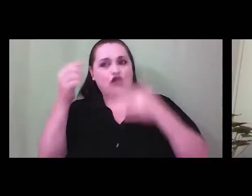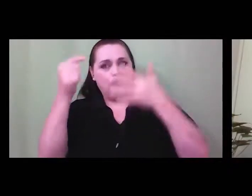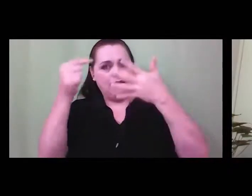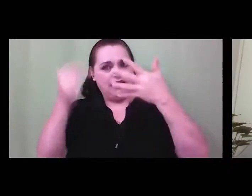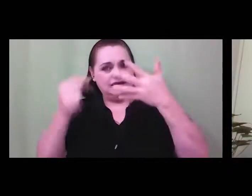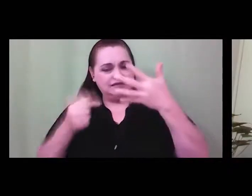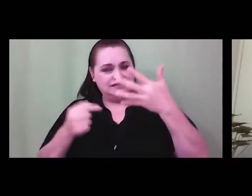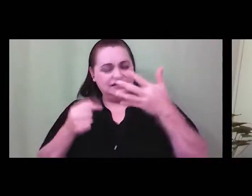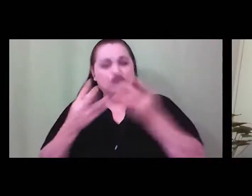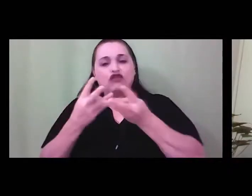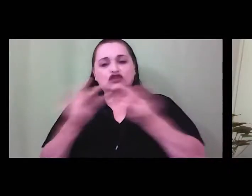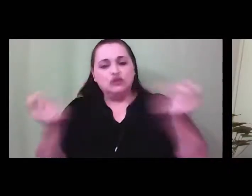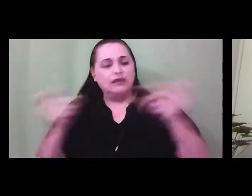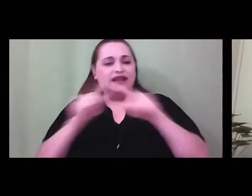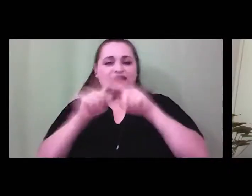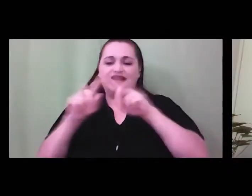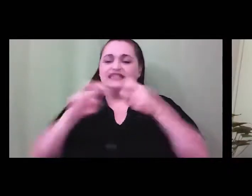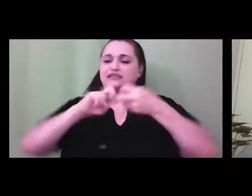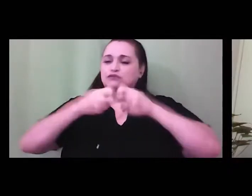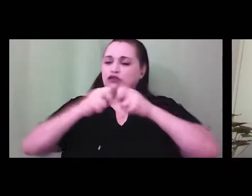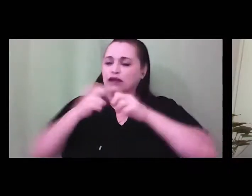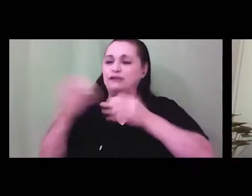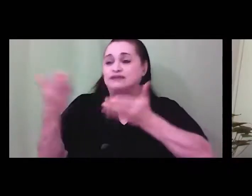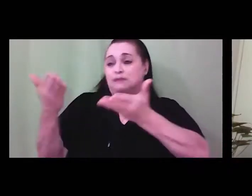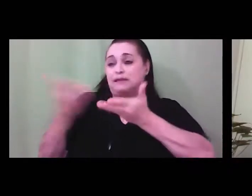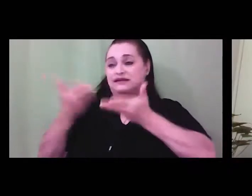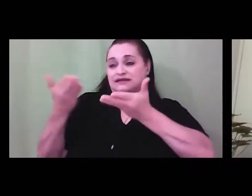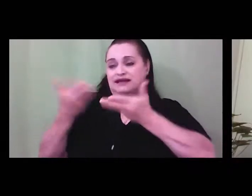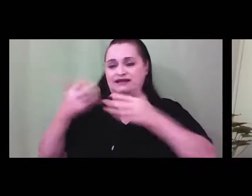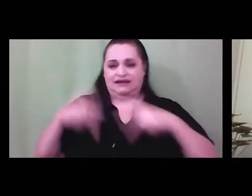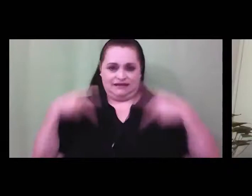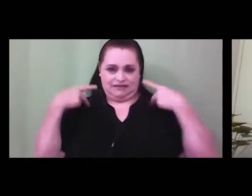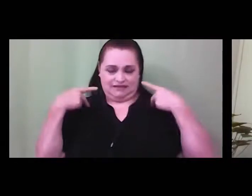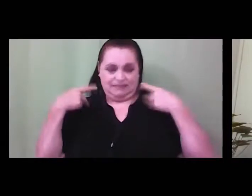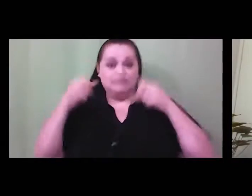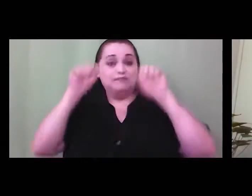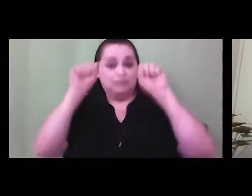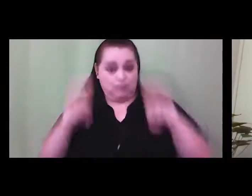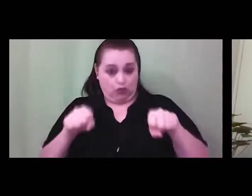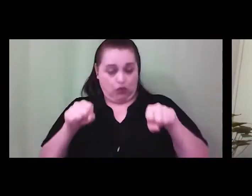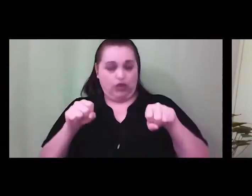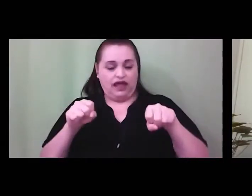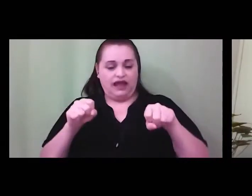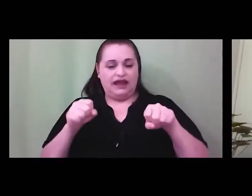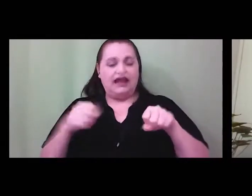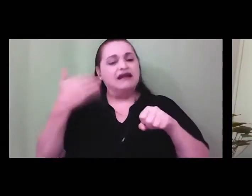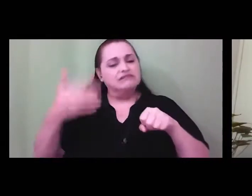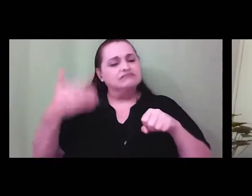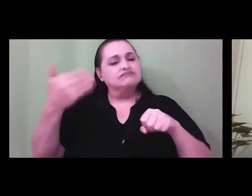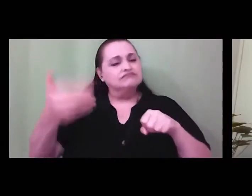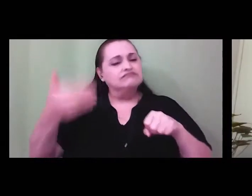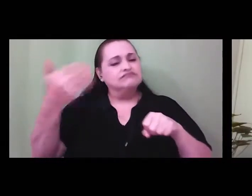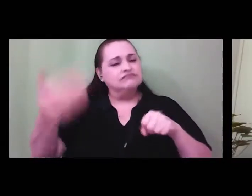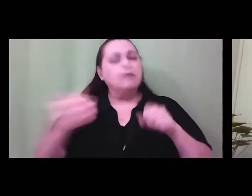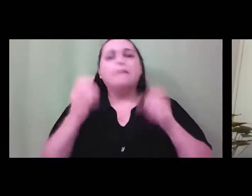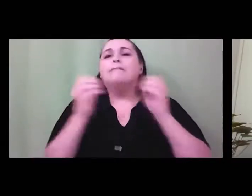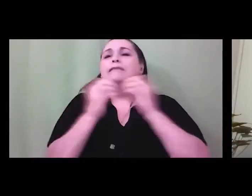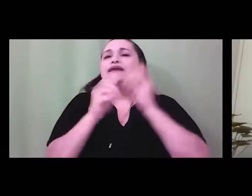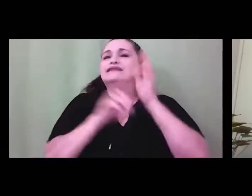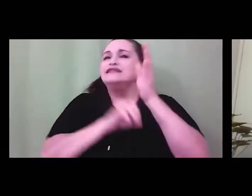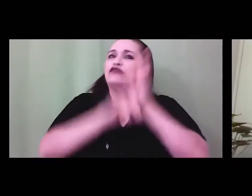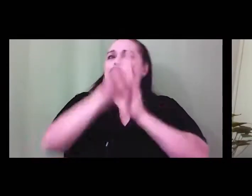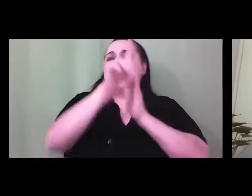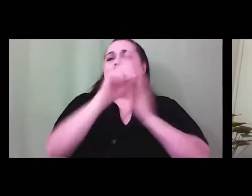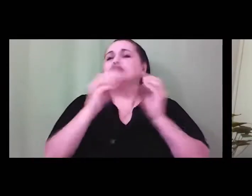los distintos problemas que se nos presentan en la vida y poder ser cada vez más desarrollados,